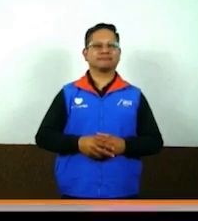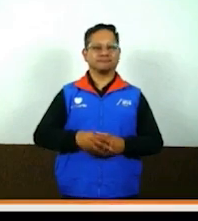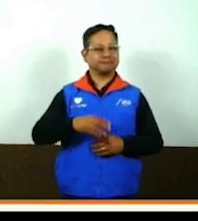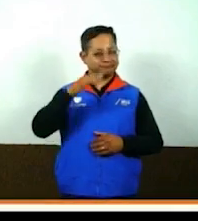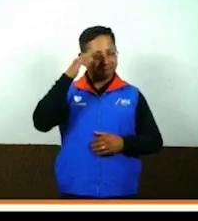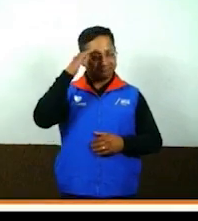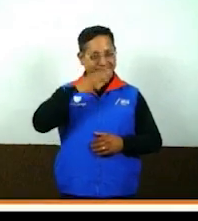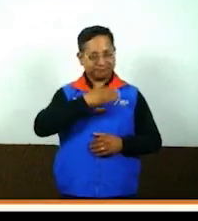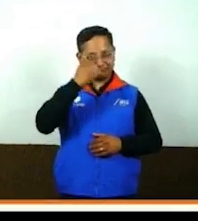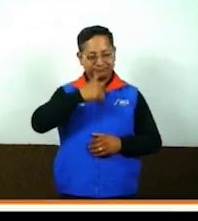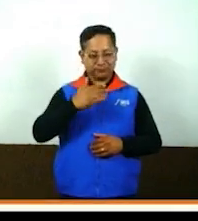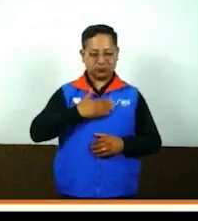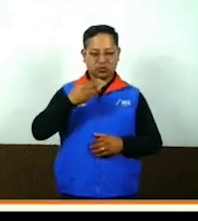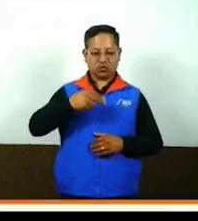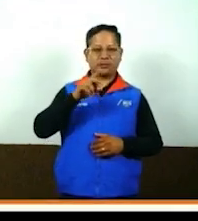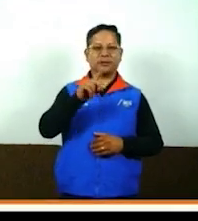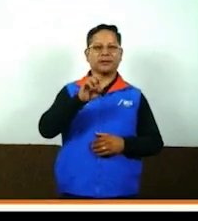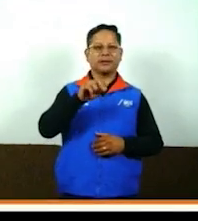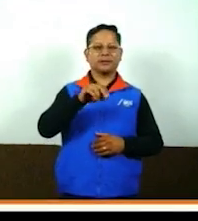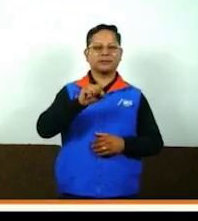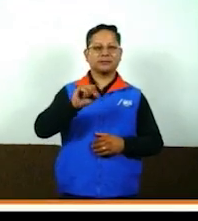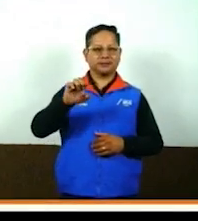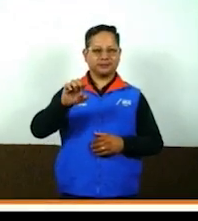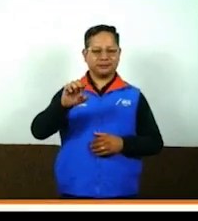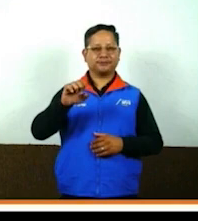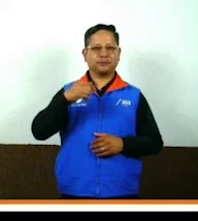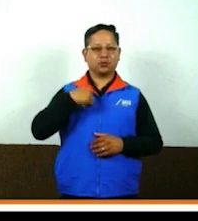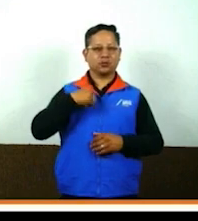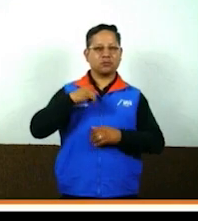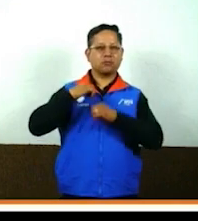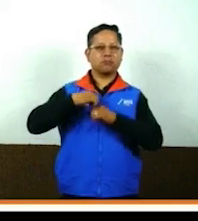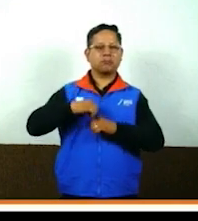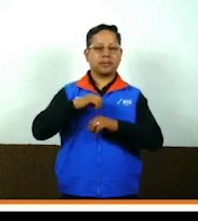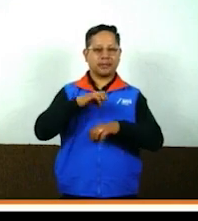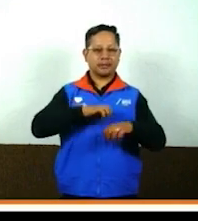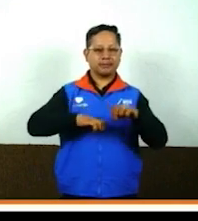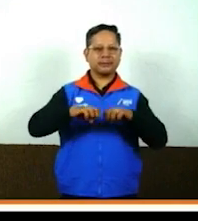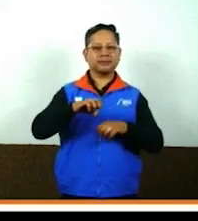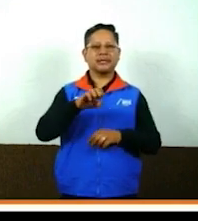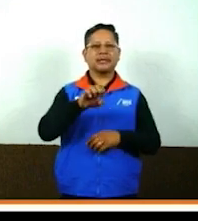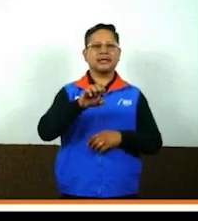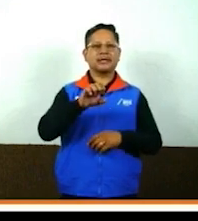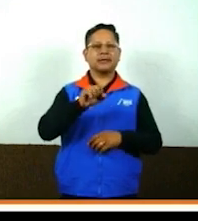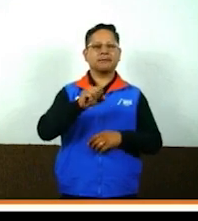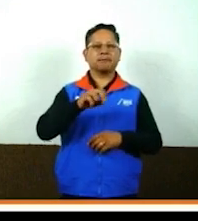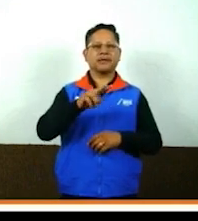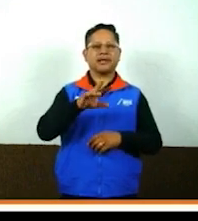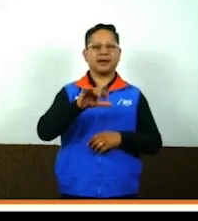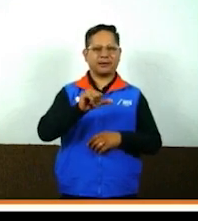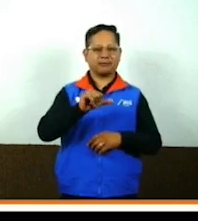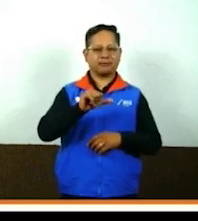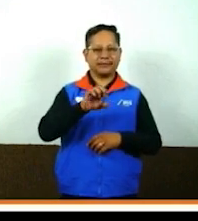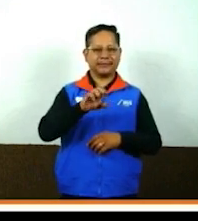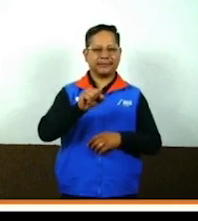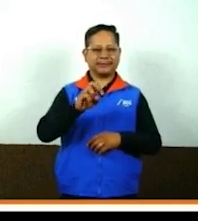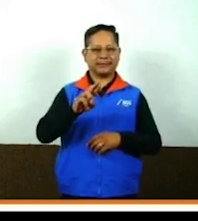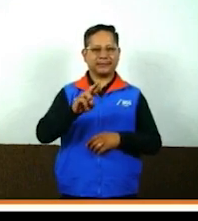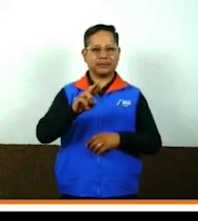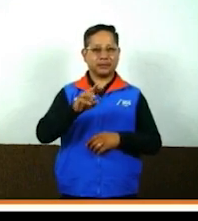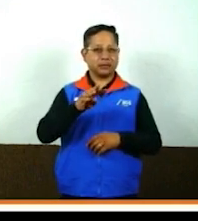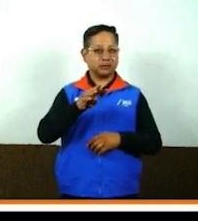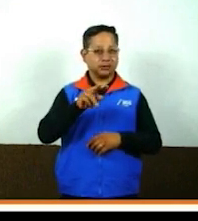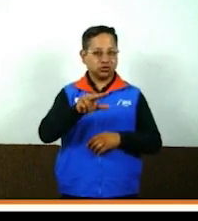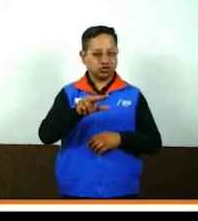Hola, buenas noches. Mi nombre es Denise Gómez y vengo representando a la empresa Invera, una empresa socialmente responsable desde